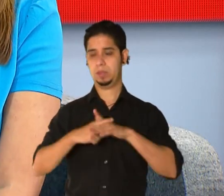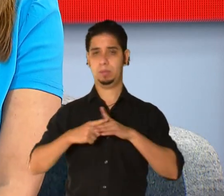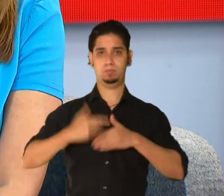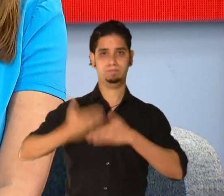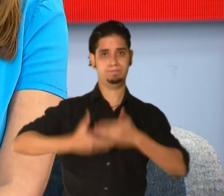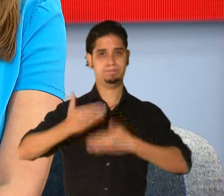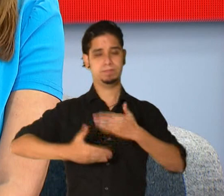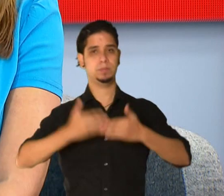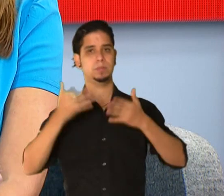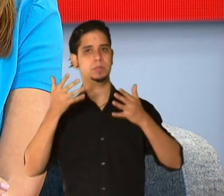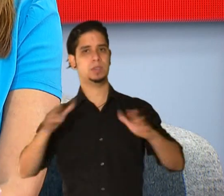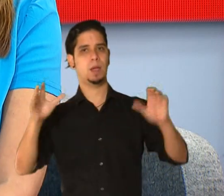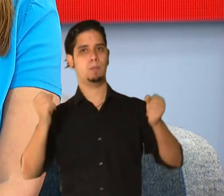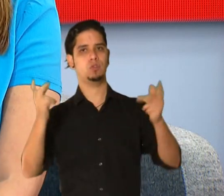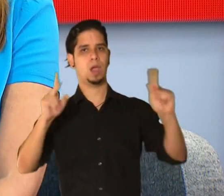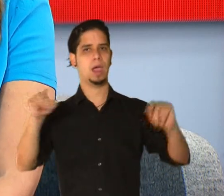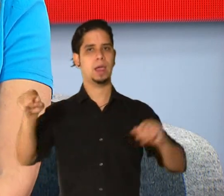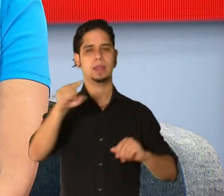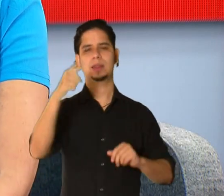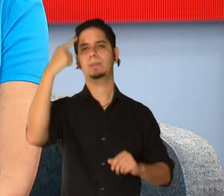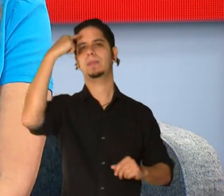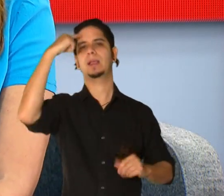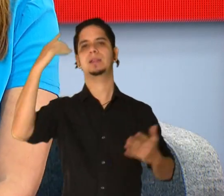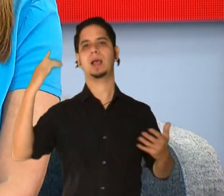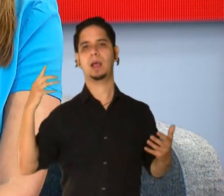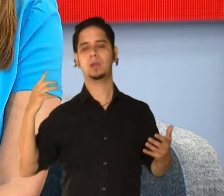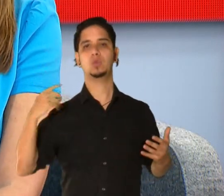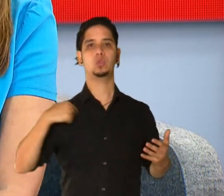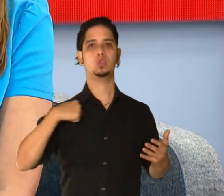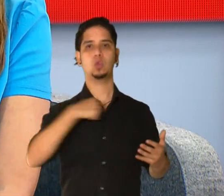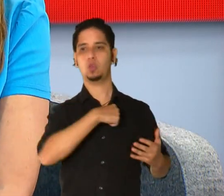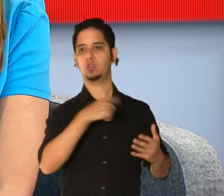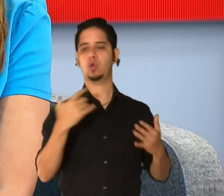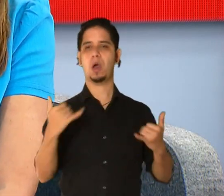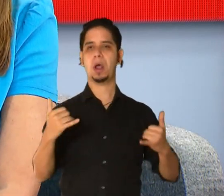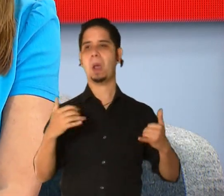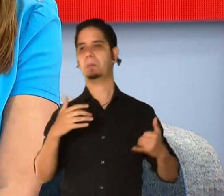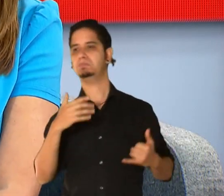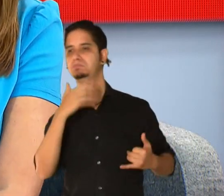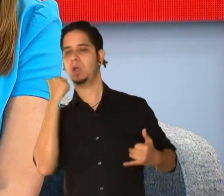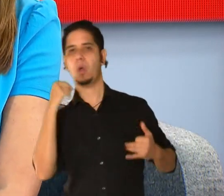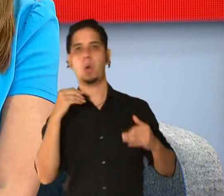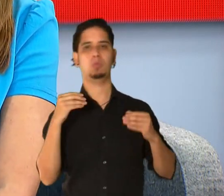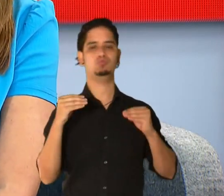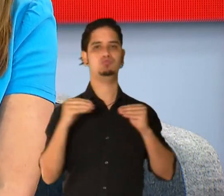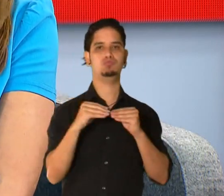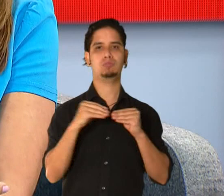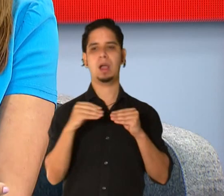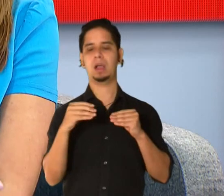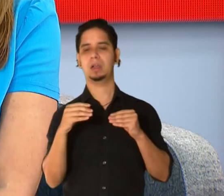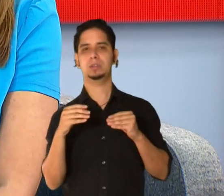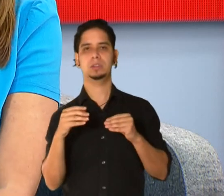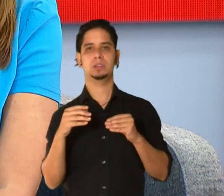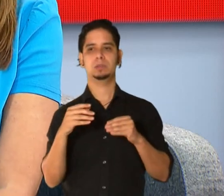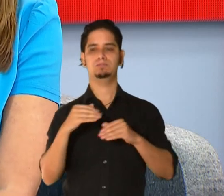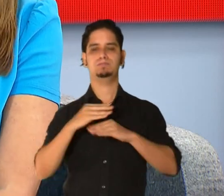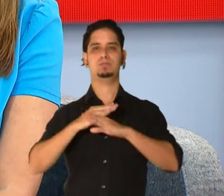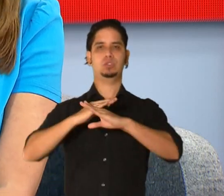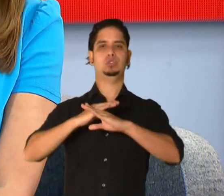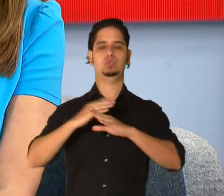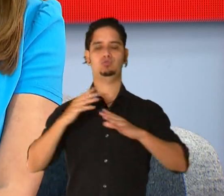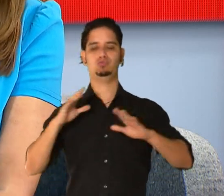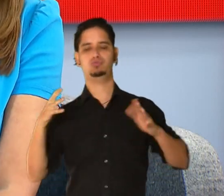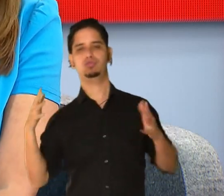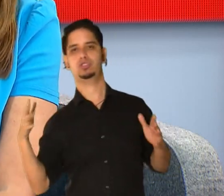proceso, hay muchas personas que quizás piensen que estamos menos vulnerables a la transmisión, al contagio. Desde el punto de